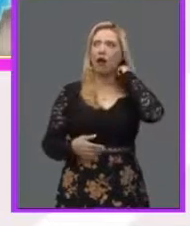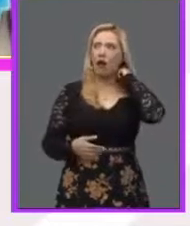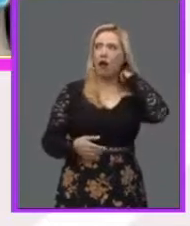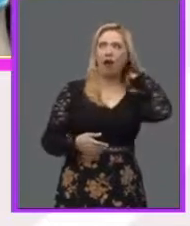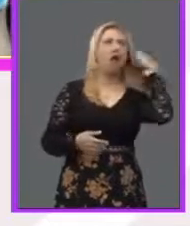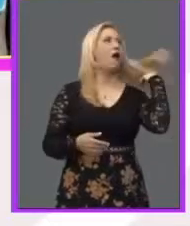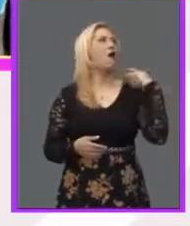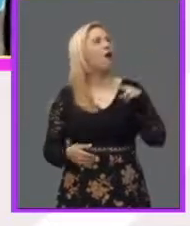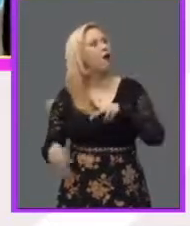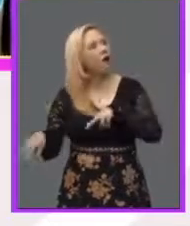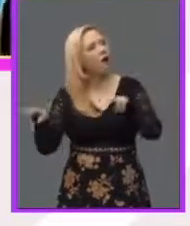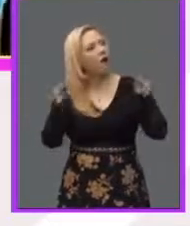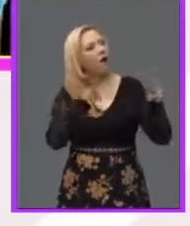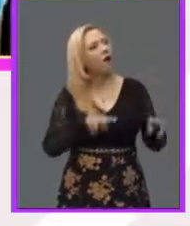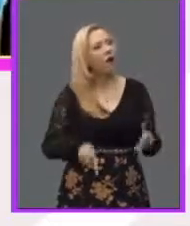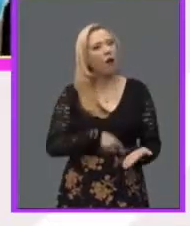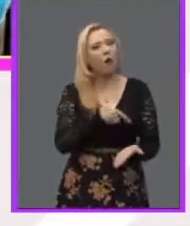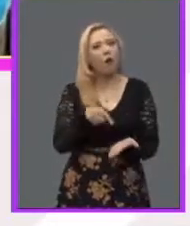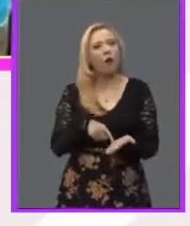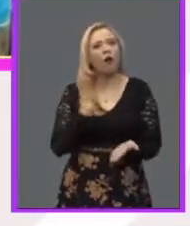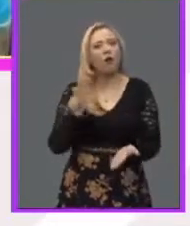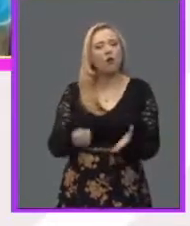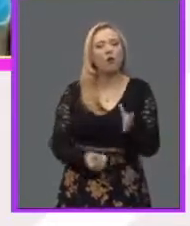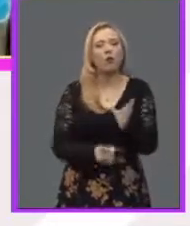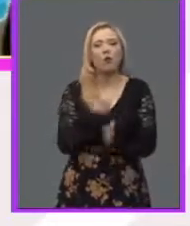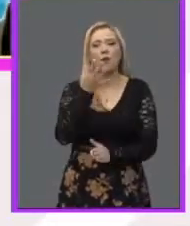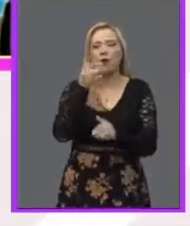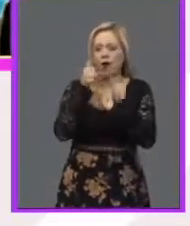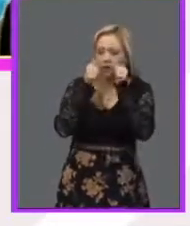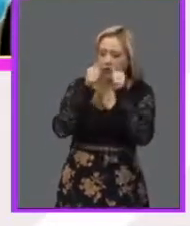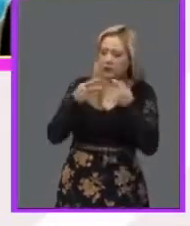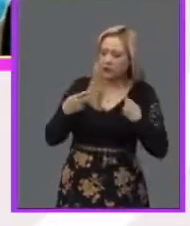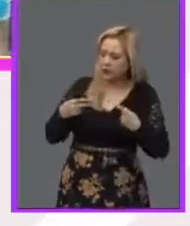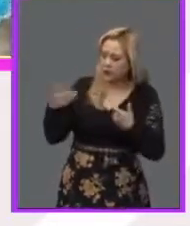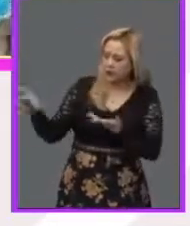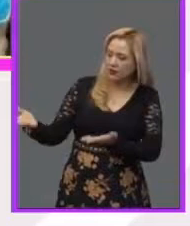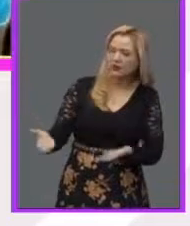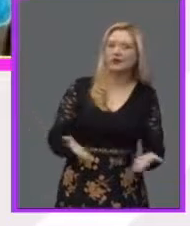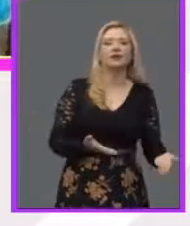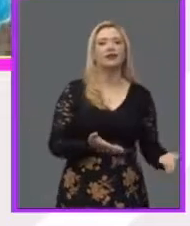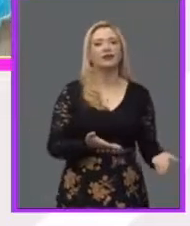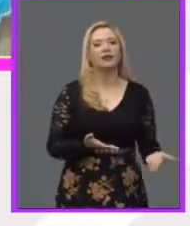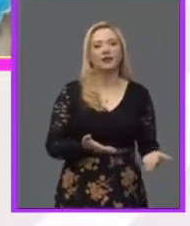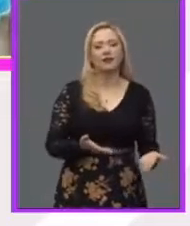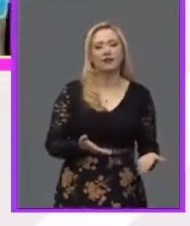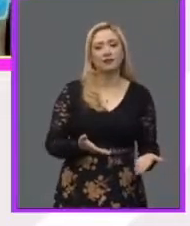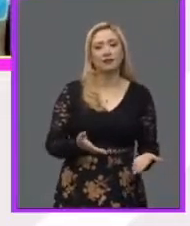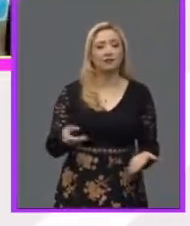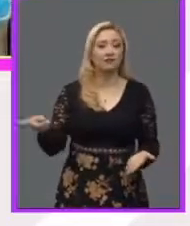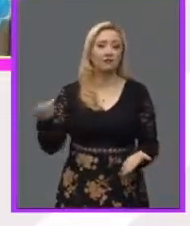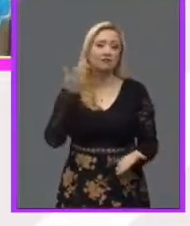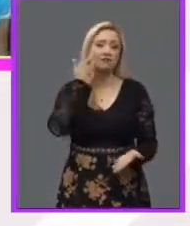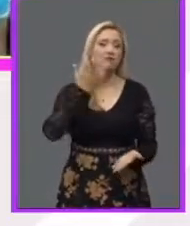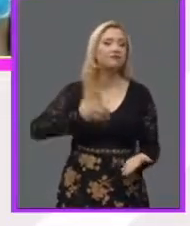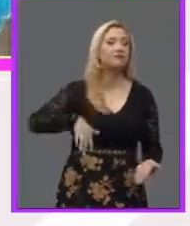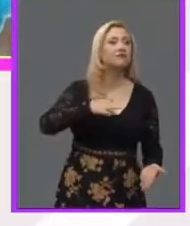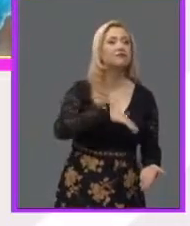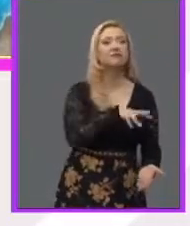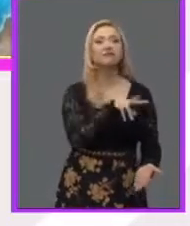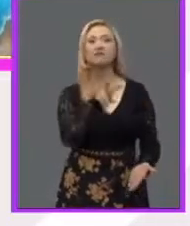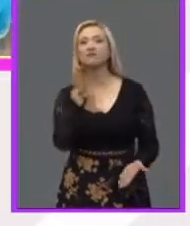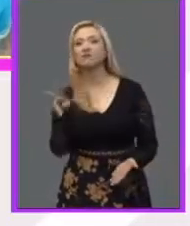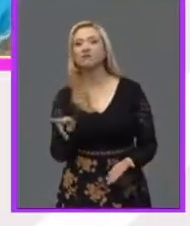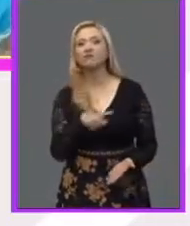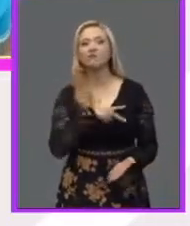barrio atendiendo a los nuevos residentes, a estas nuevas personas que llegan como revalorizando, buscando acercarse a